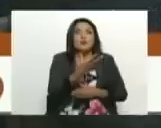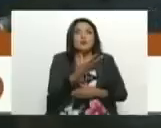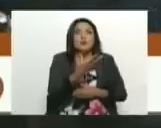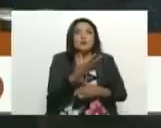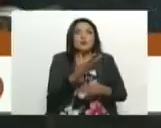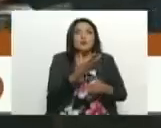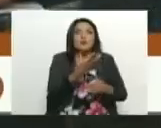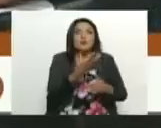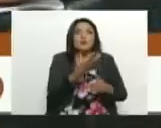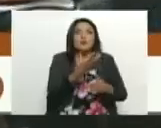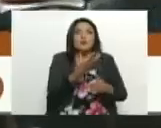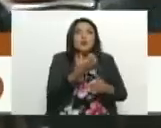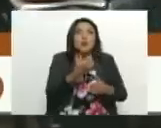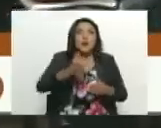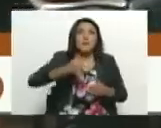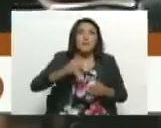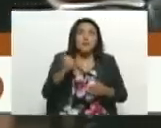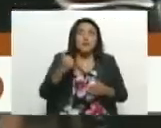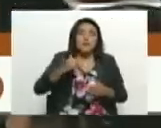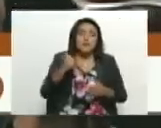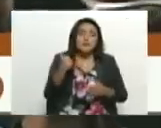policial que se diseñó